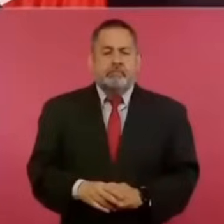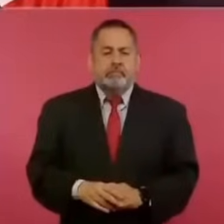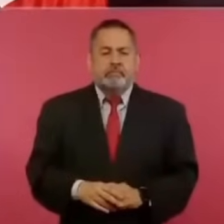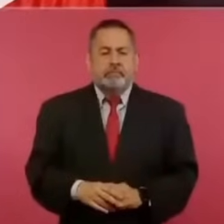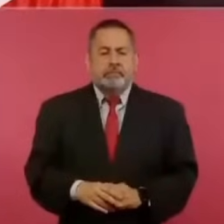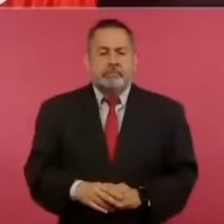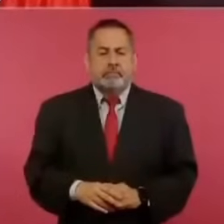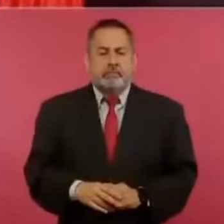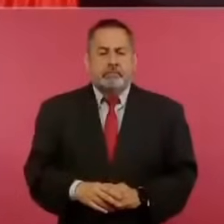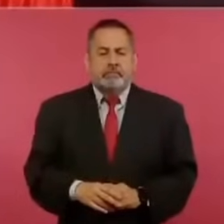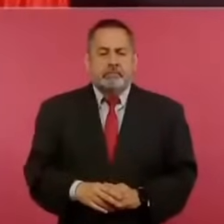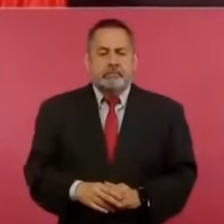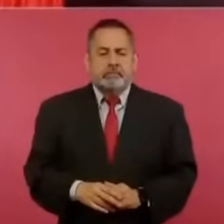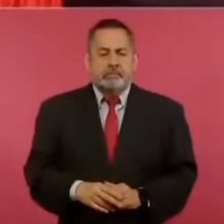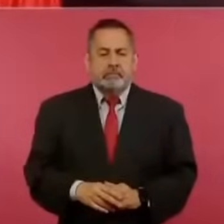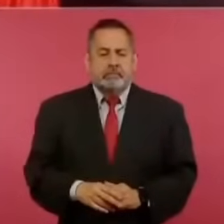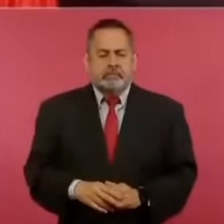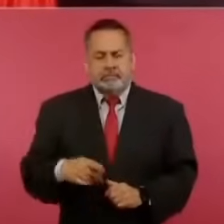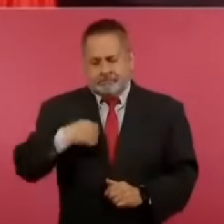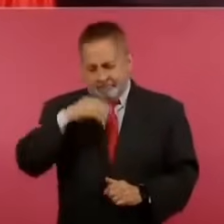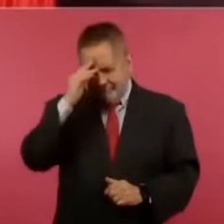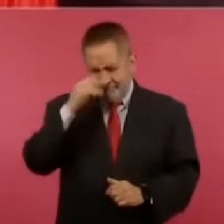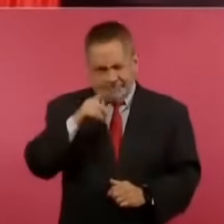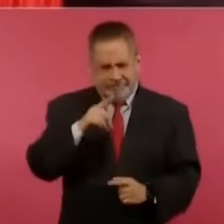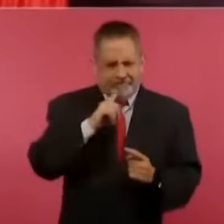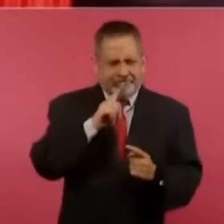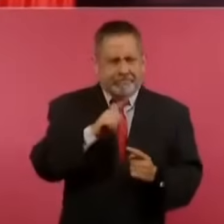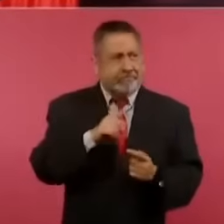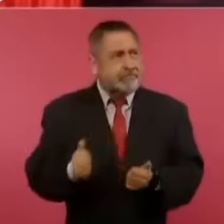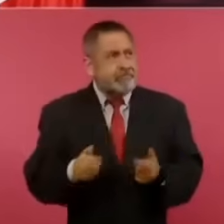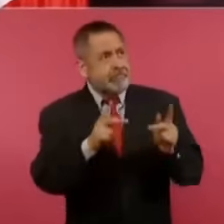Entonces, nosotros optamos por refinarlo,